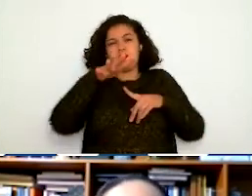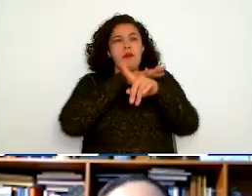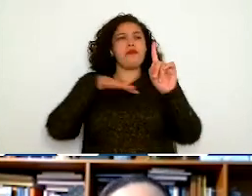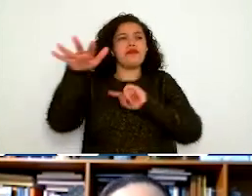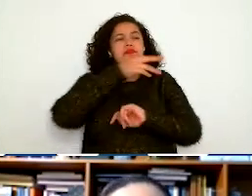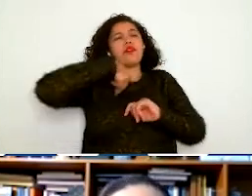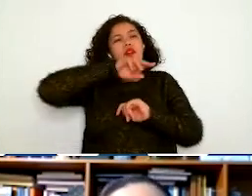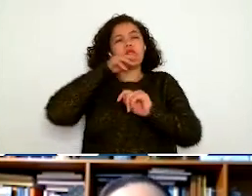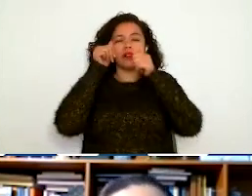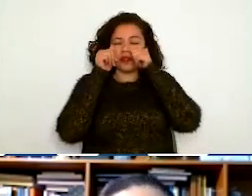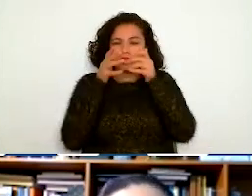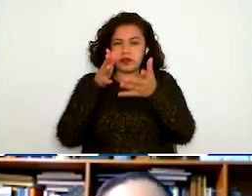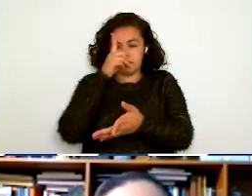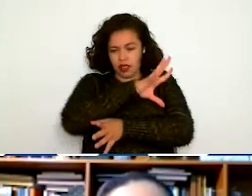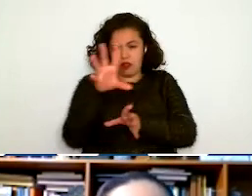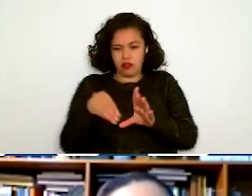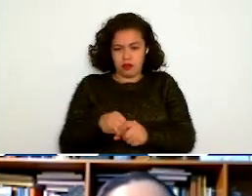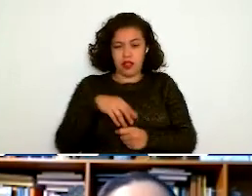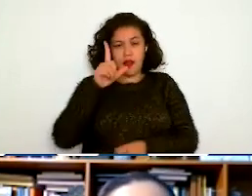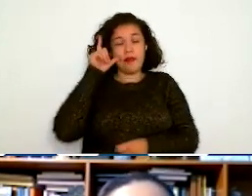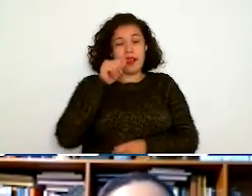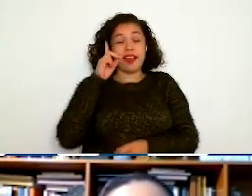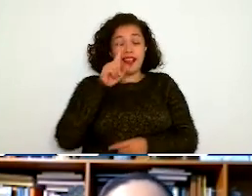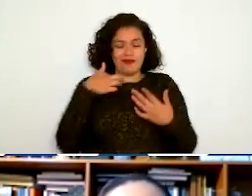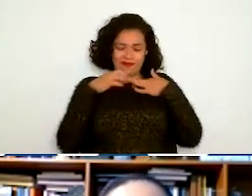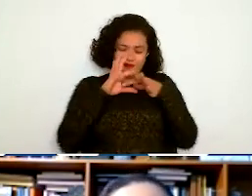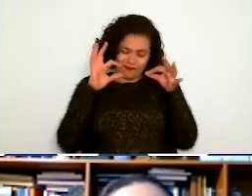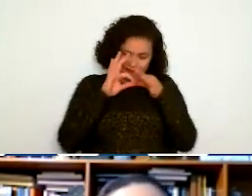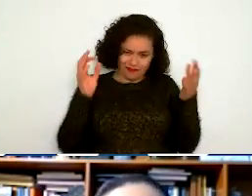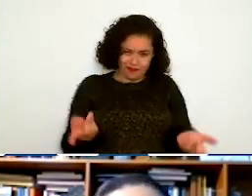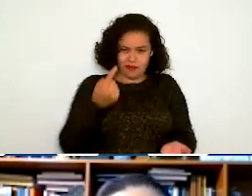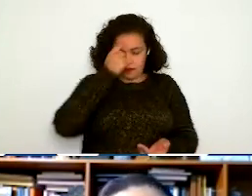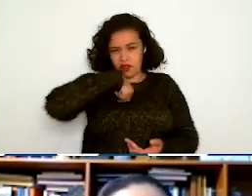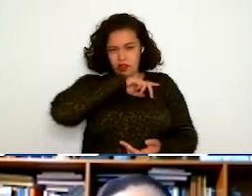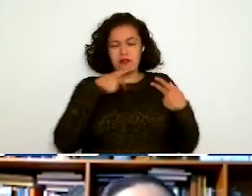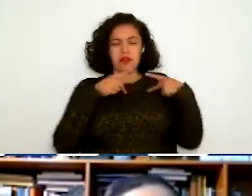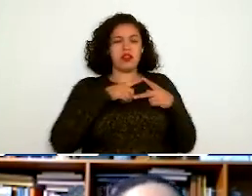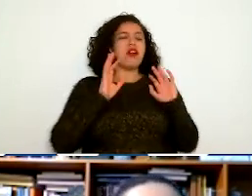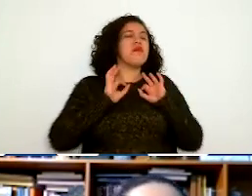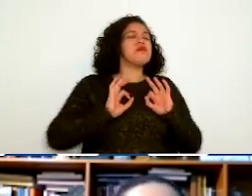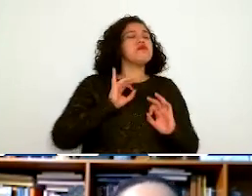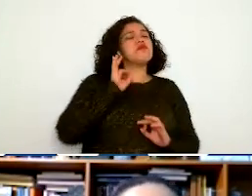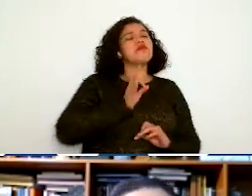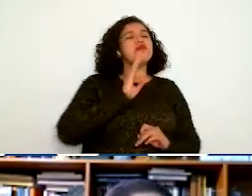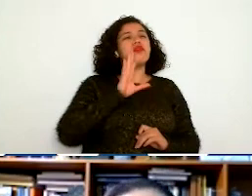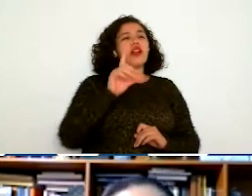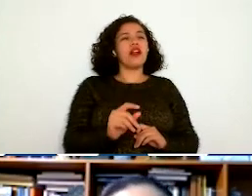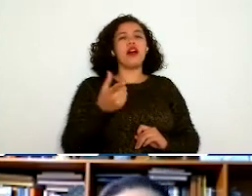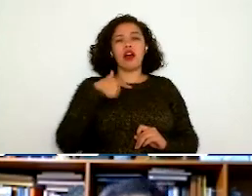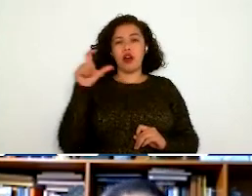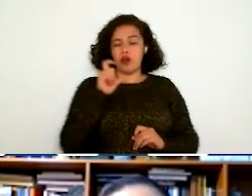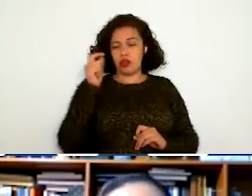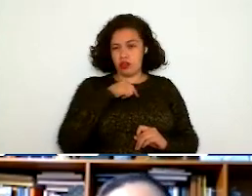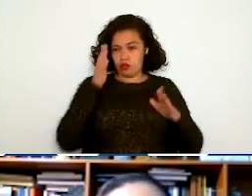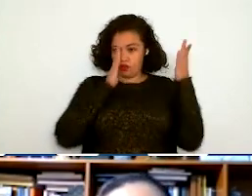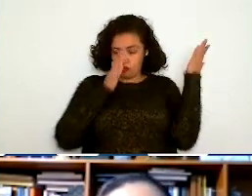estamos mirándolo en esa integridad. Mañana vamos a ver por qué, cómo nos conformamos como personas y por qué decimos que cuando yo me